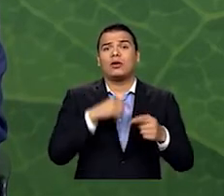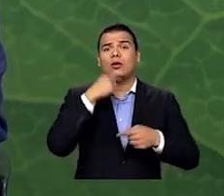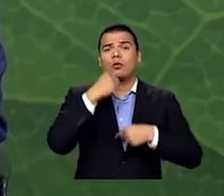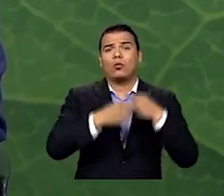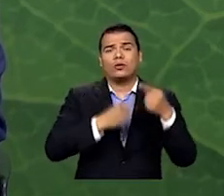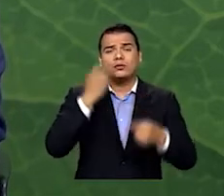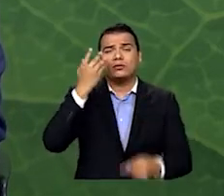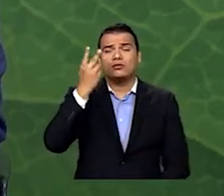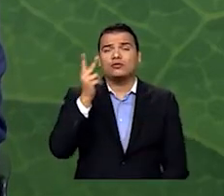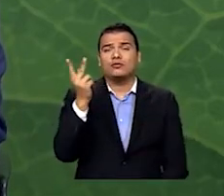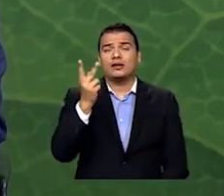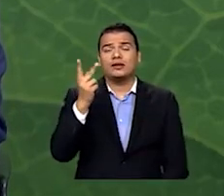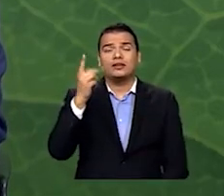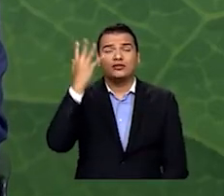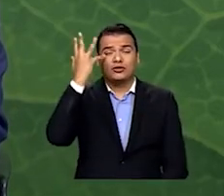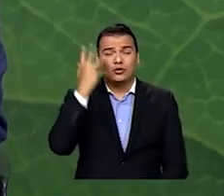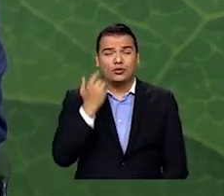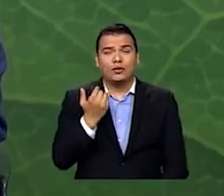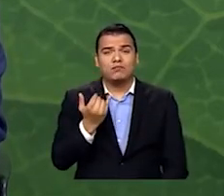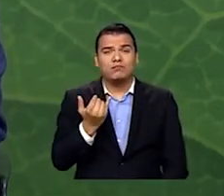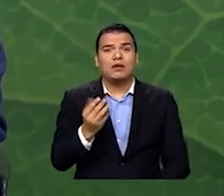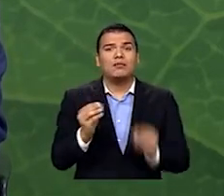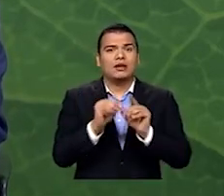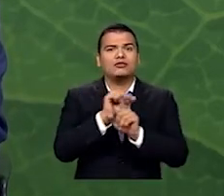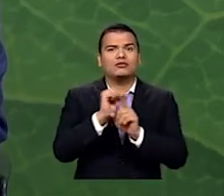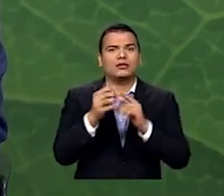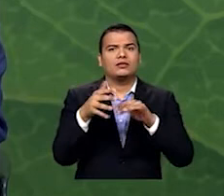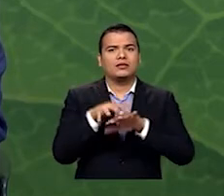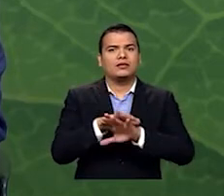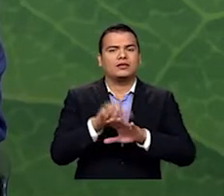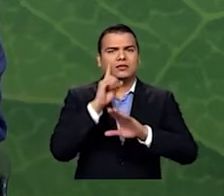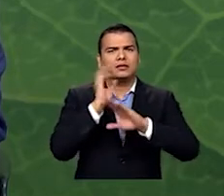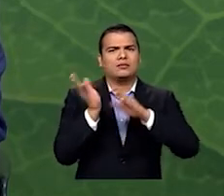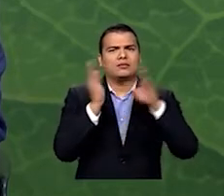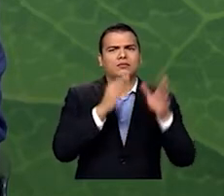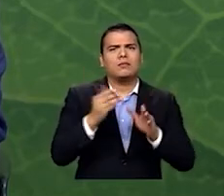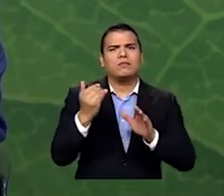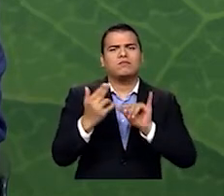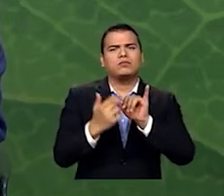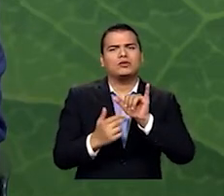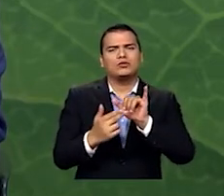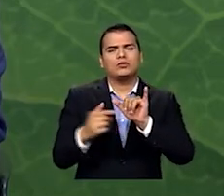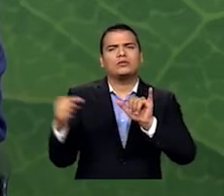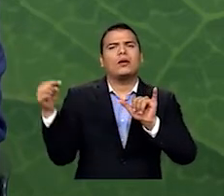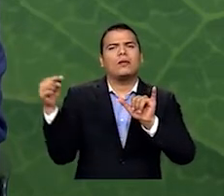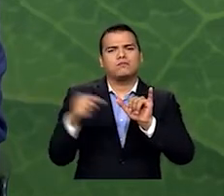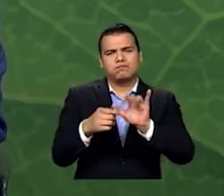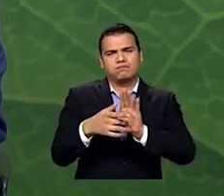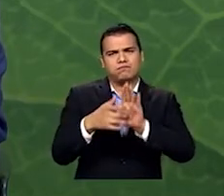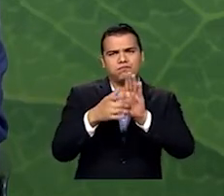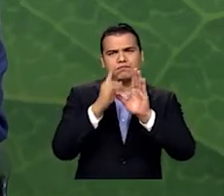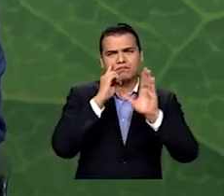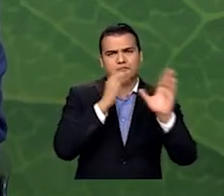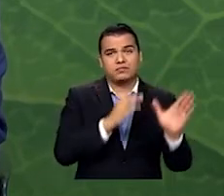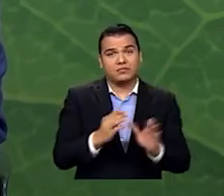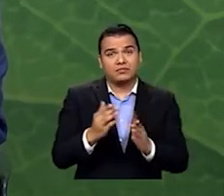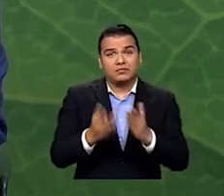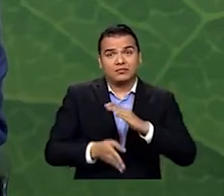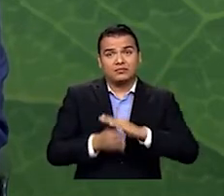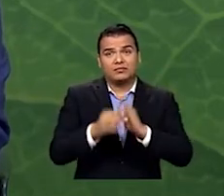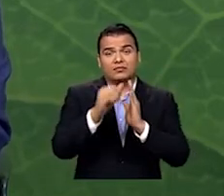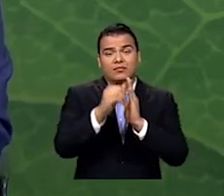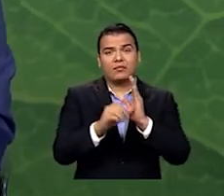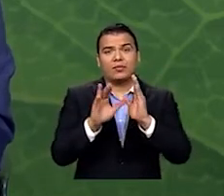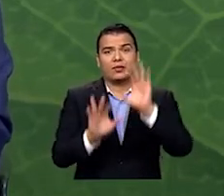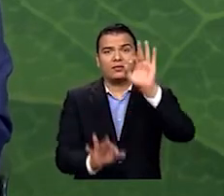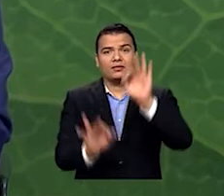Verdes y a través de las redes sociales. Pueden volver a ver el informativo en nuestro canal de youtube.com/informativoCBC. Sigan en sintonía